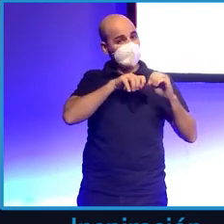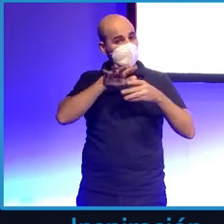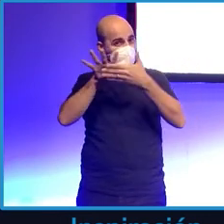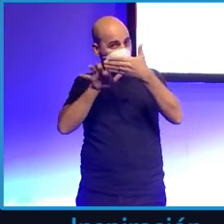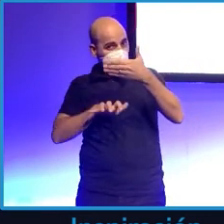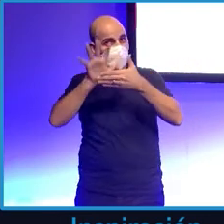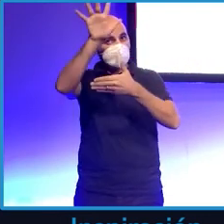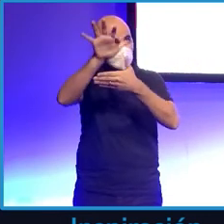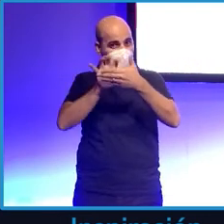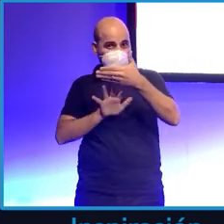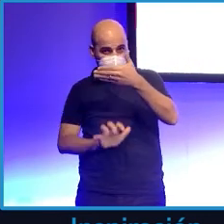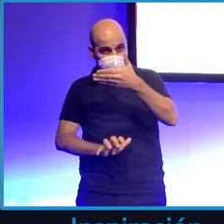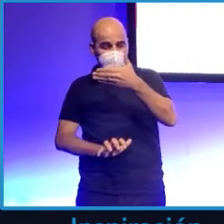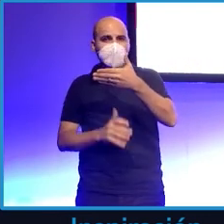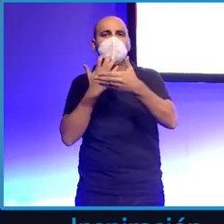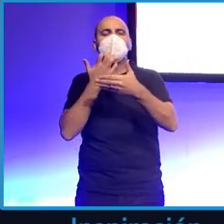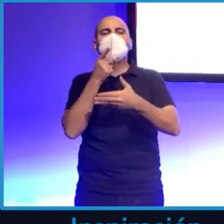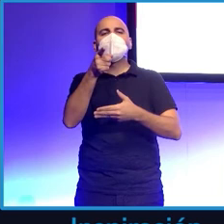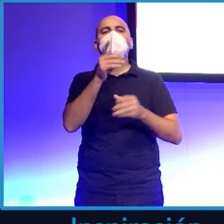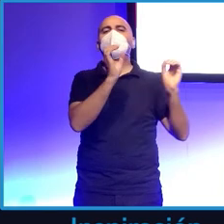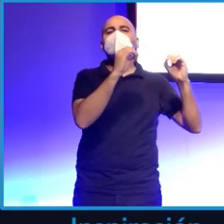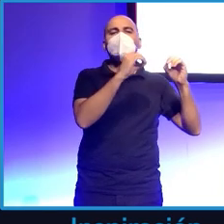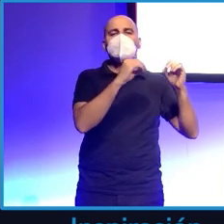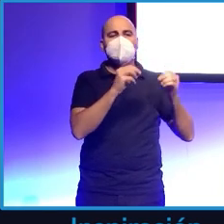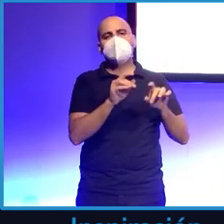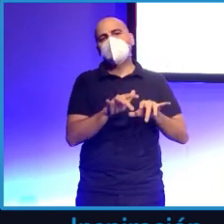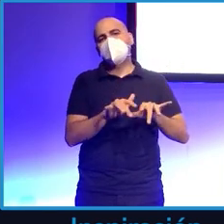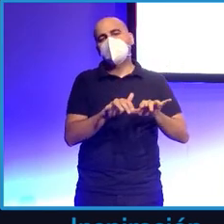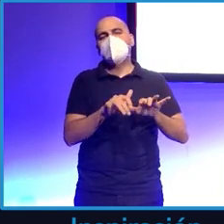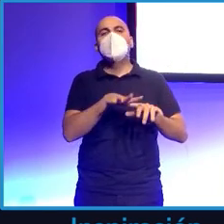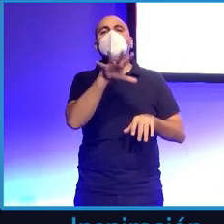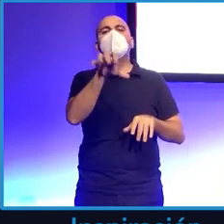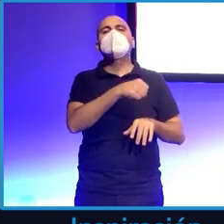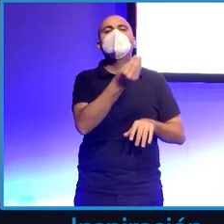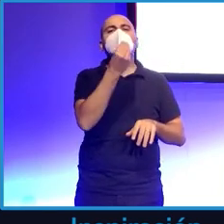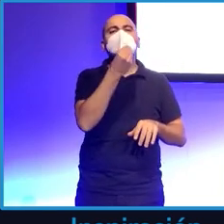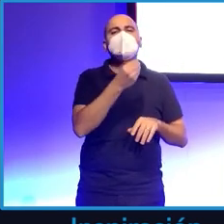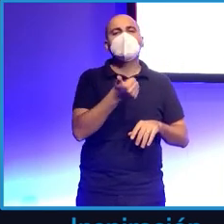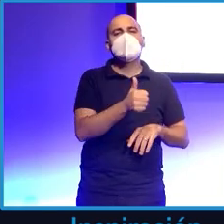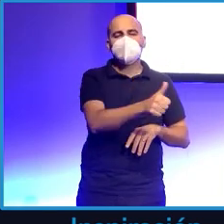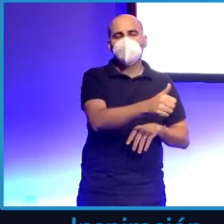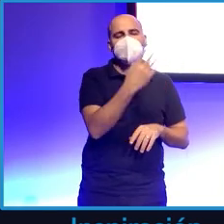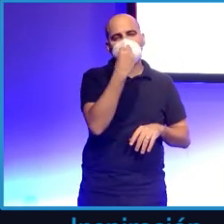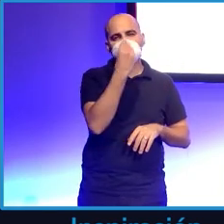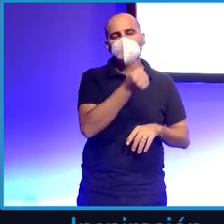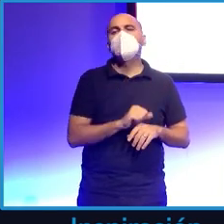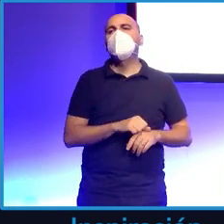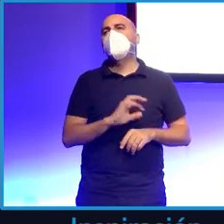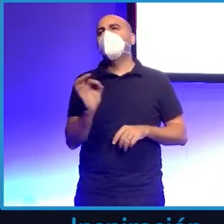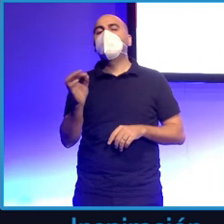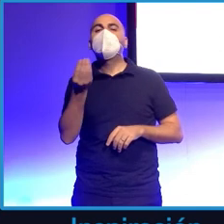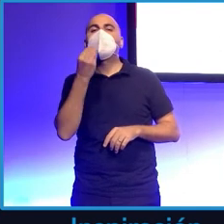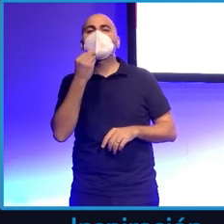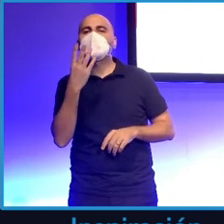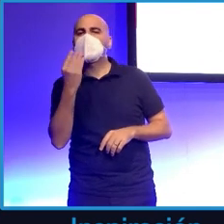móvil comida de perros y comprar comida de perros prácticamente te muestra los mismos resultados sin embargo si buscáis la mejor comida de perros demuestra otro tipo